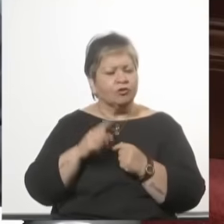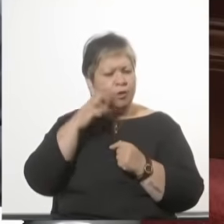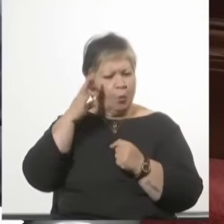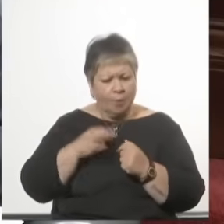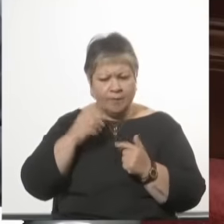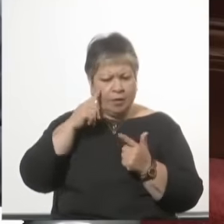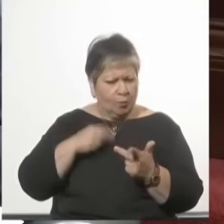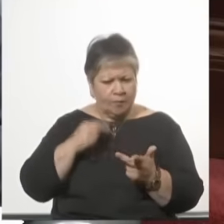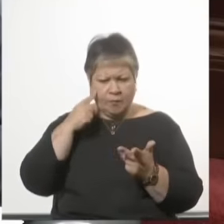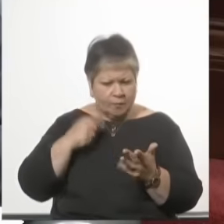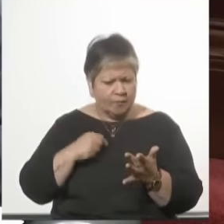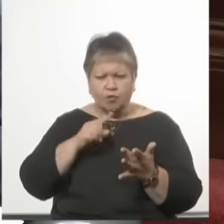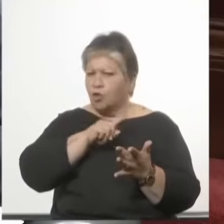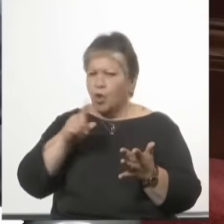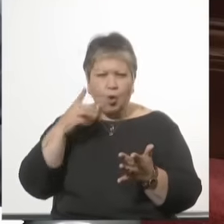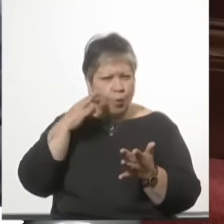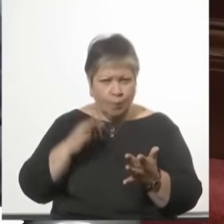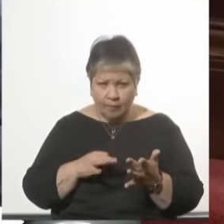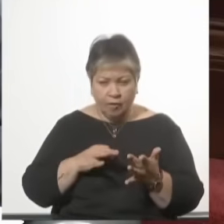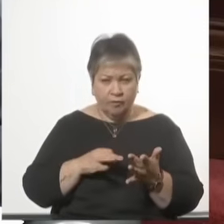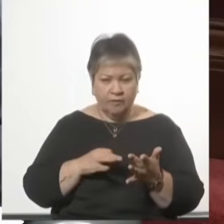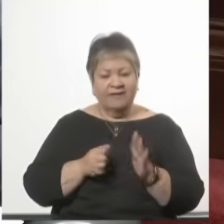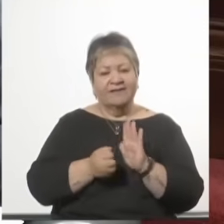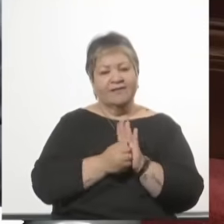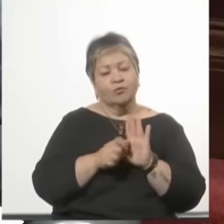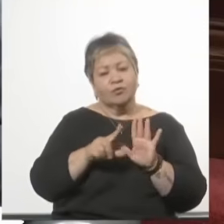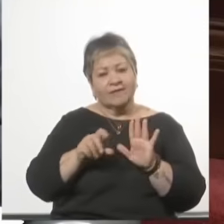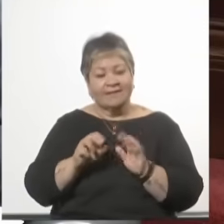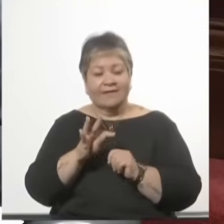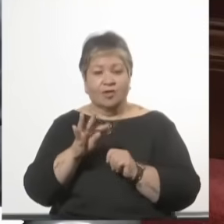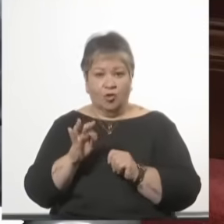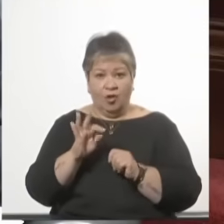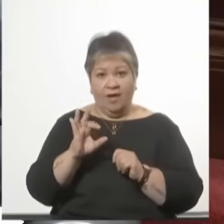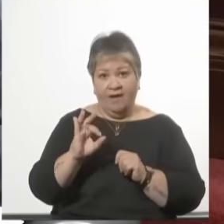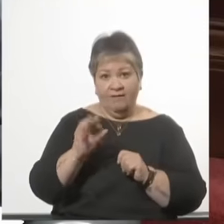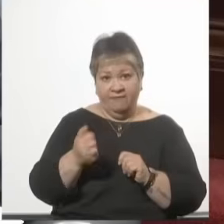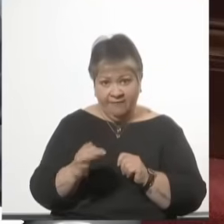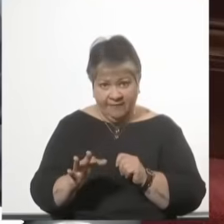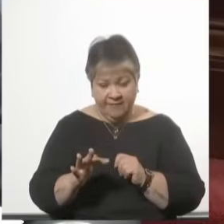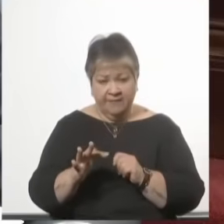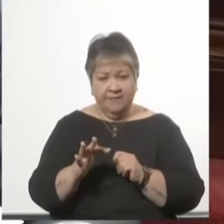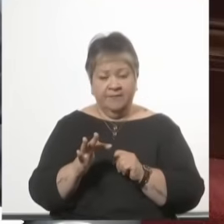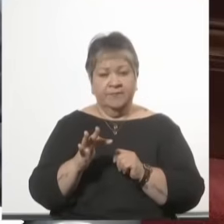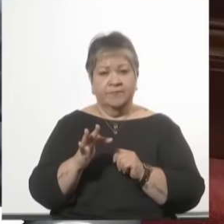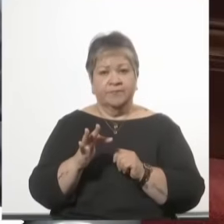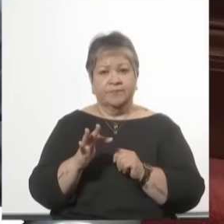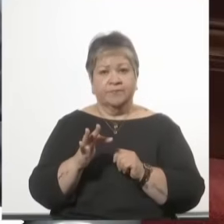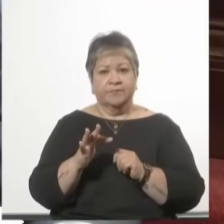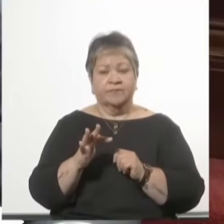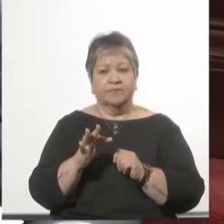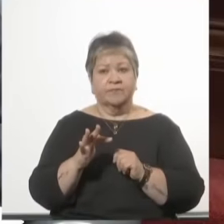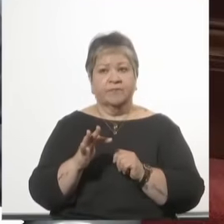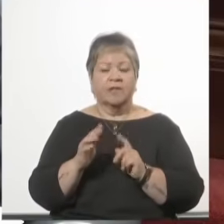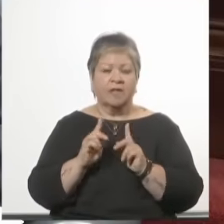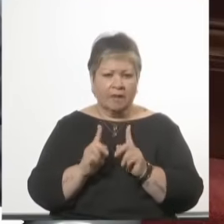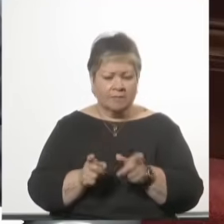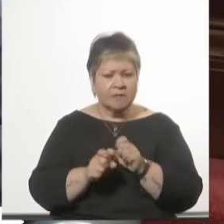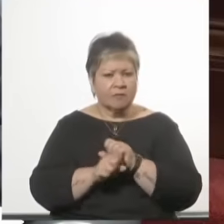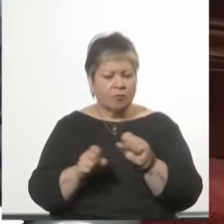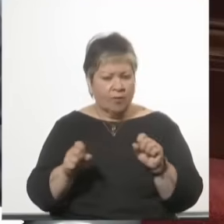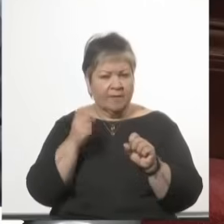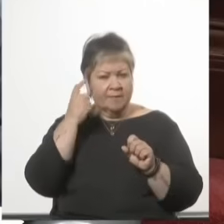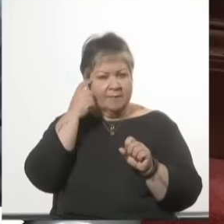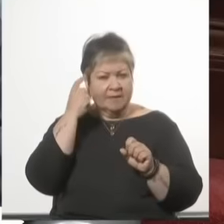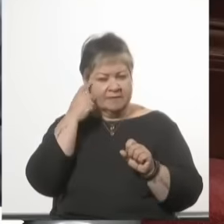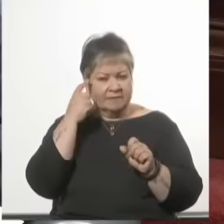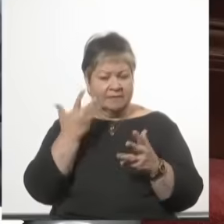incumplimientos que deben reputarse como graves en los términos del artículo 70 del TOCAF, comentado con anterioridad, también podrían entenderse como una hipótesis